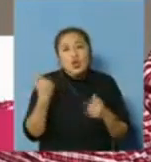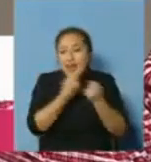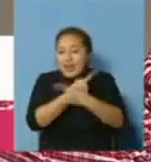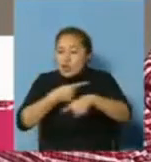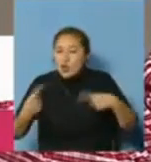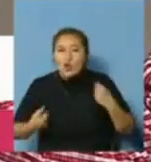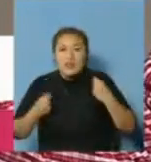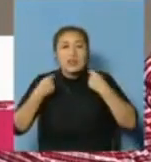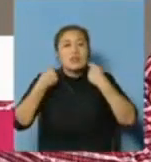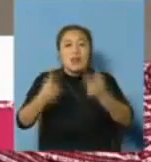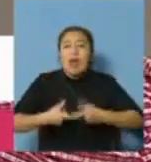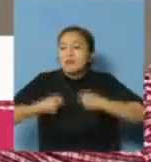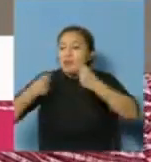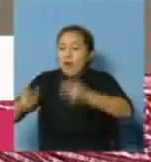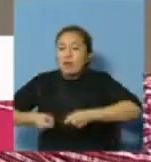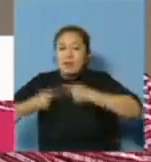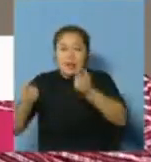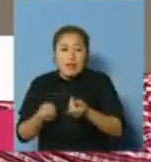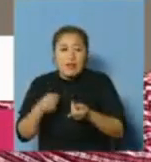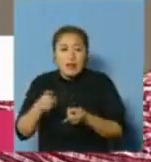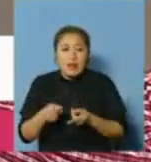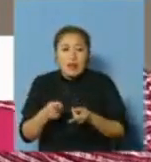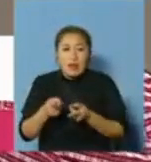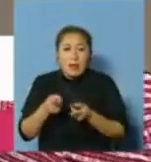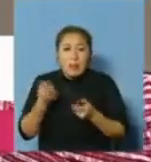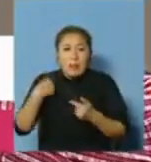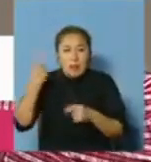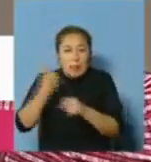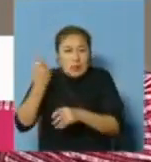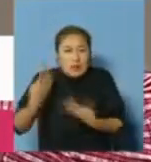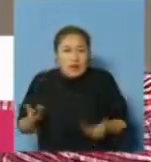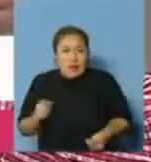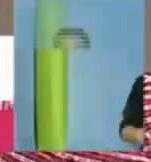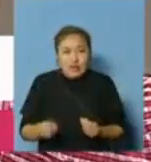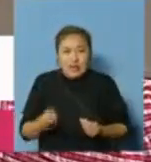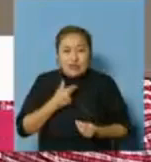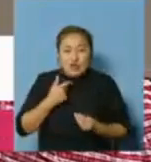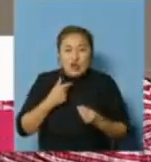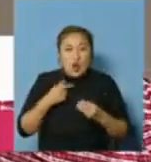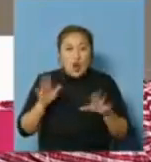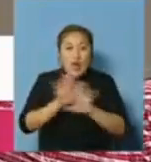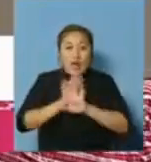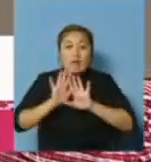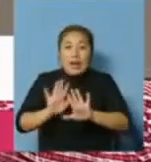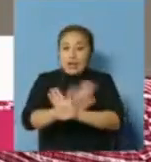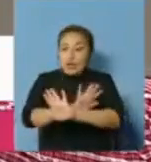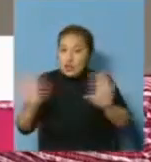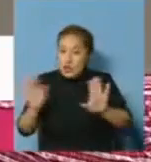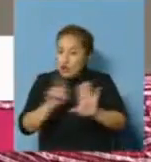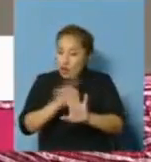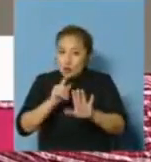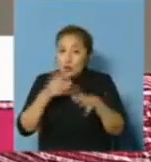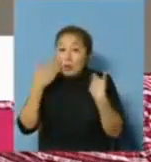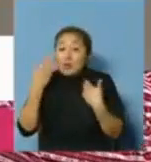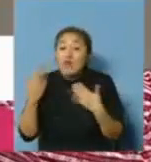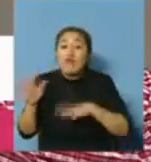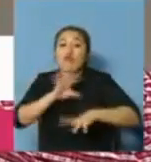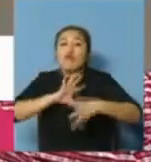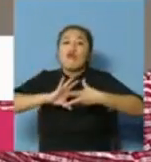condiciones y posibilidades no ven en primera instancia no quiero cerrar lo estamos viendo la posibilidad